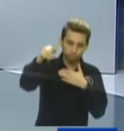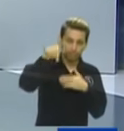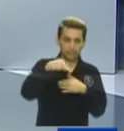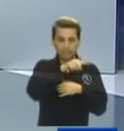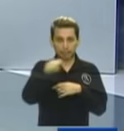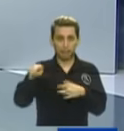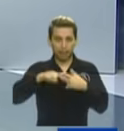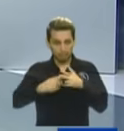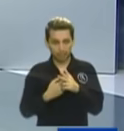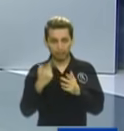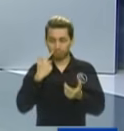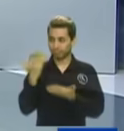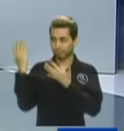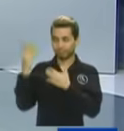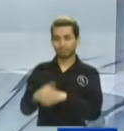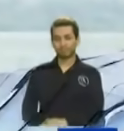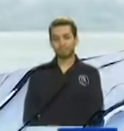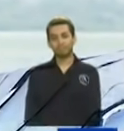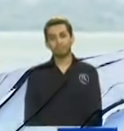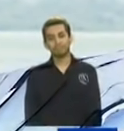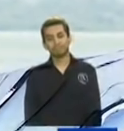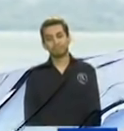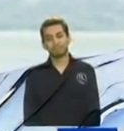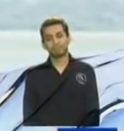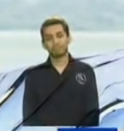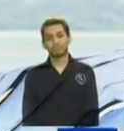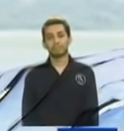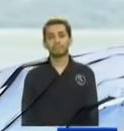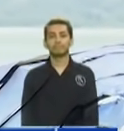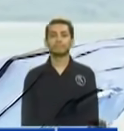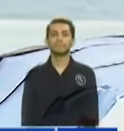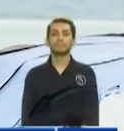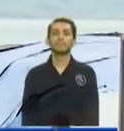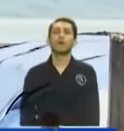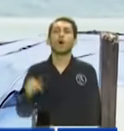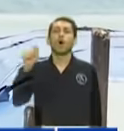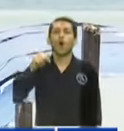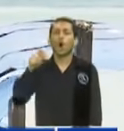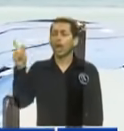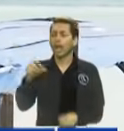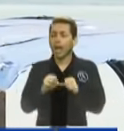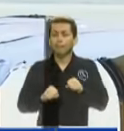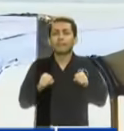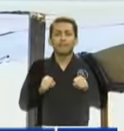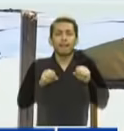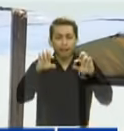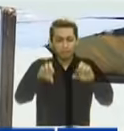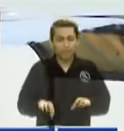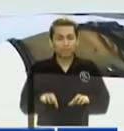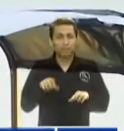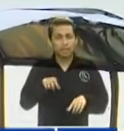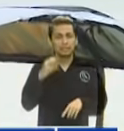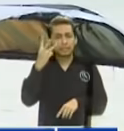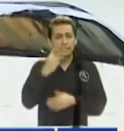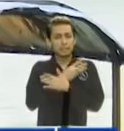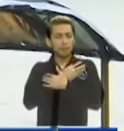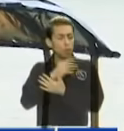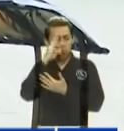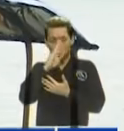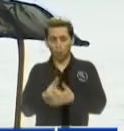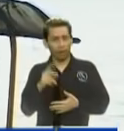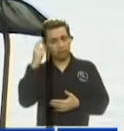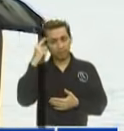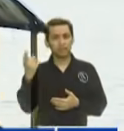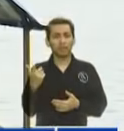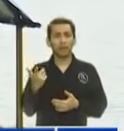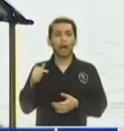usted. Los amatitlanecos vivieron hoy un 3 de mayo que jamás imaginaron. Sin procesión acuática, sin Feria de la Santa Cruz,